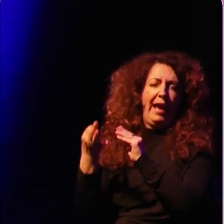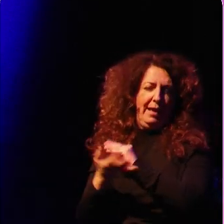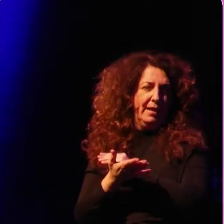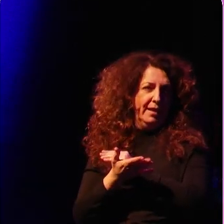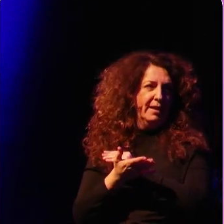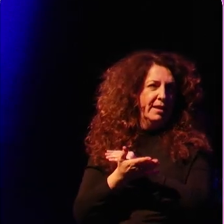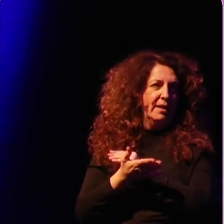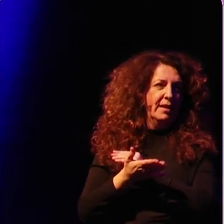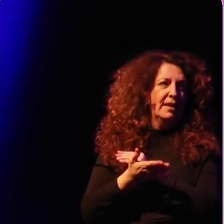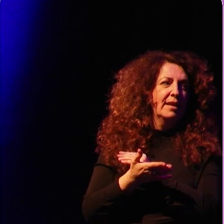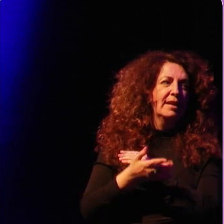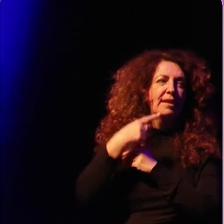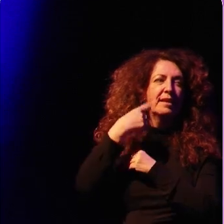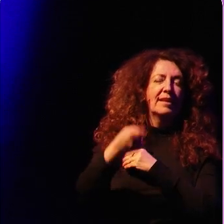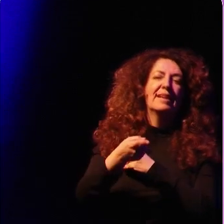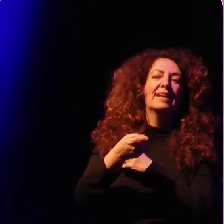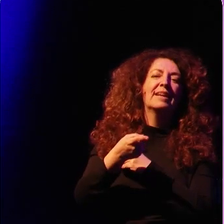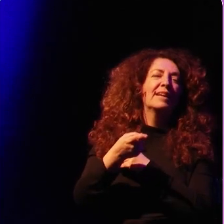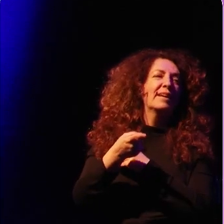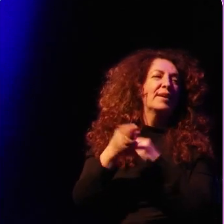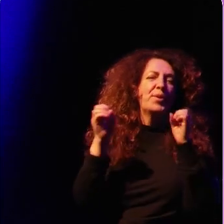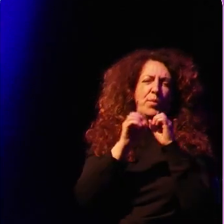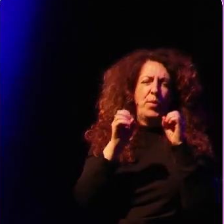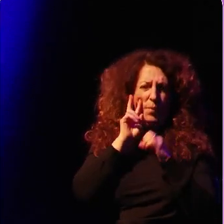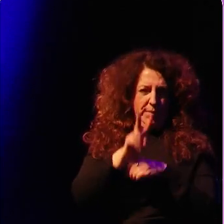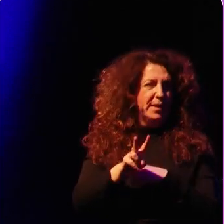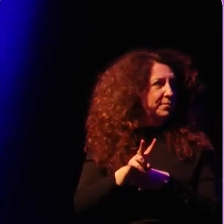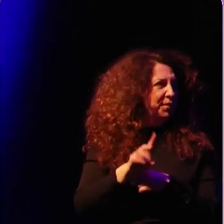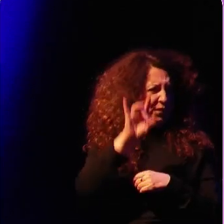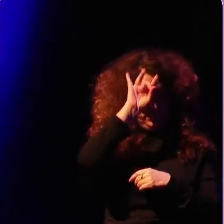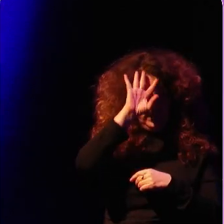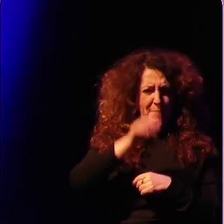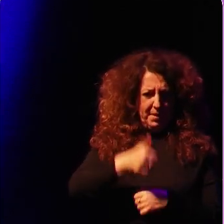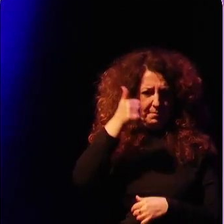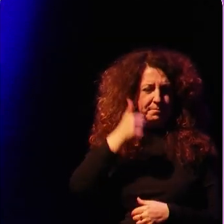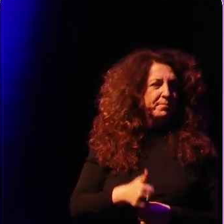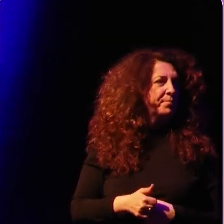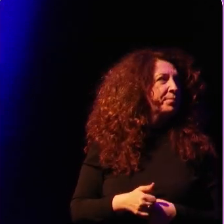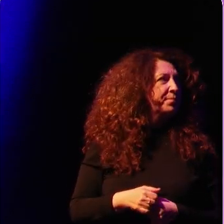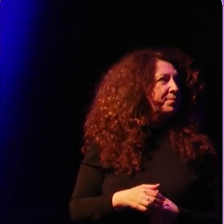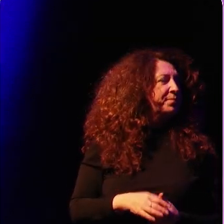está haciendo Google? Lo vais a flipar un poquito más.